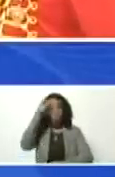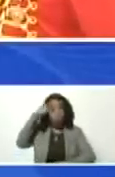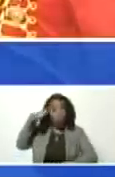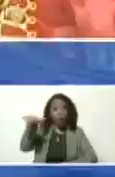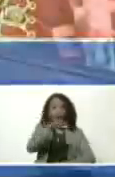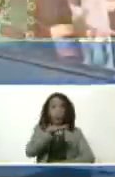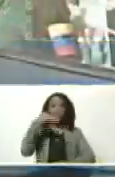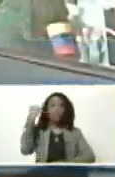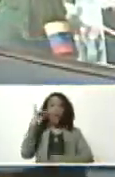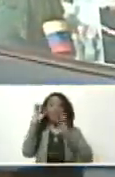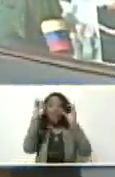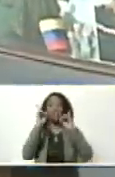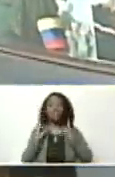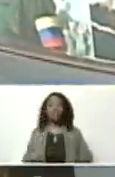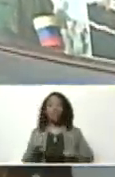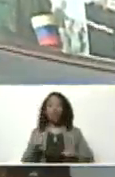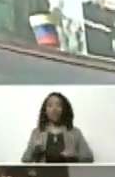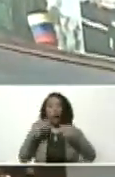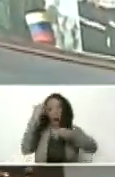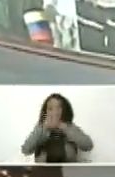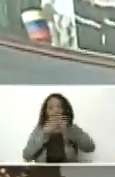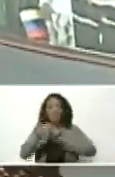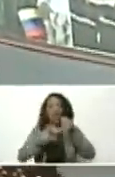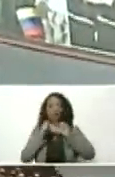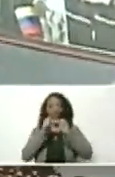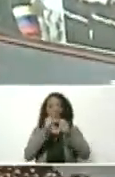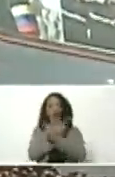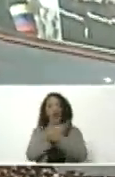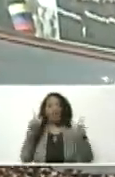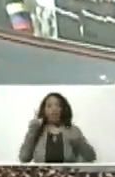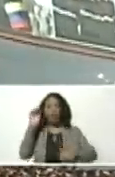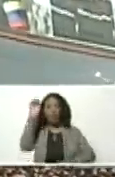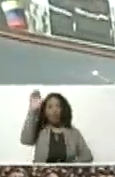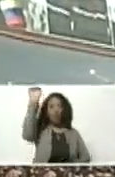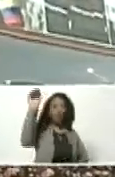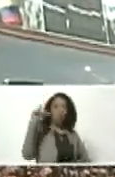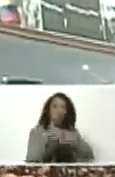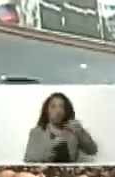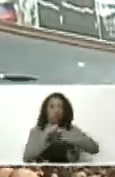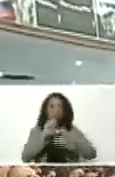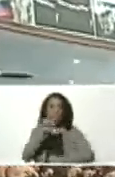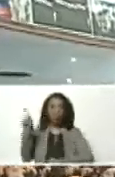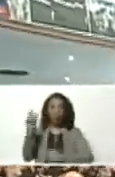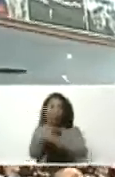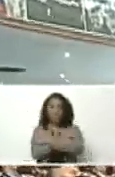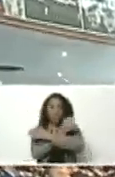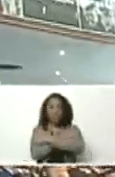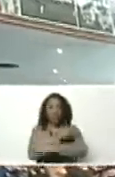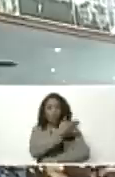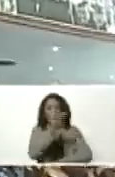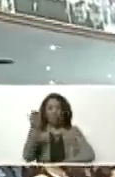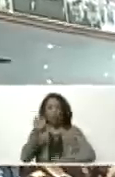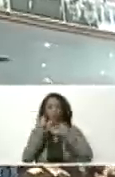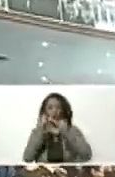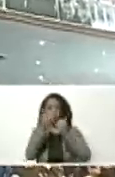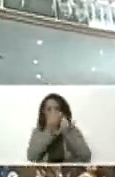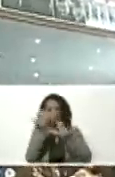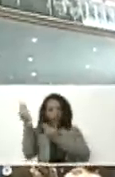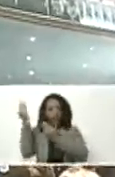que ha decidido ser libre y será libre en el resto del siglo XXI. Felicidades a todos. Sigan adelante.